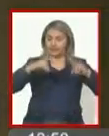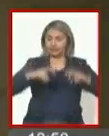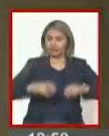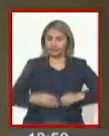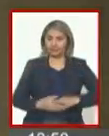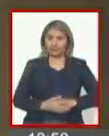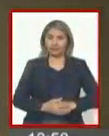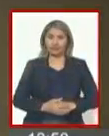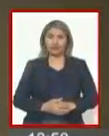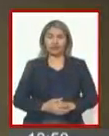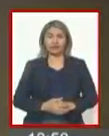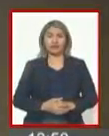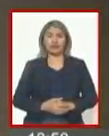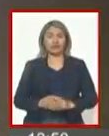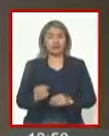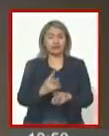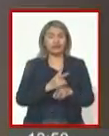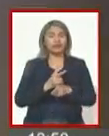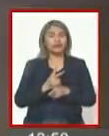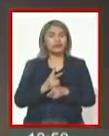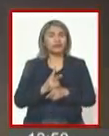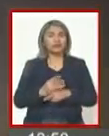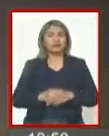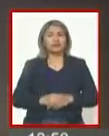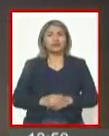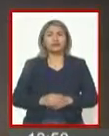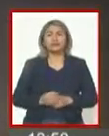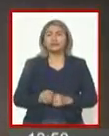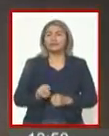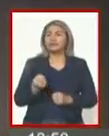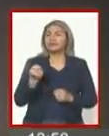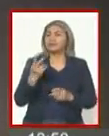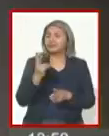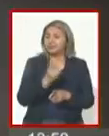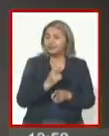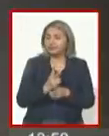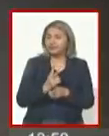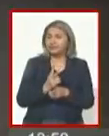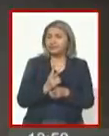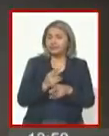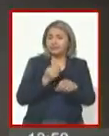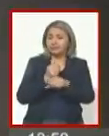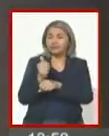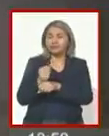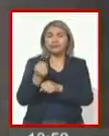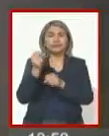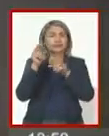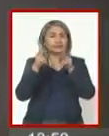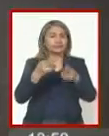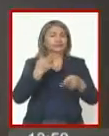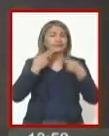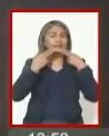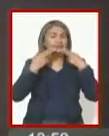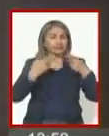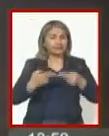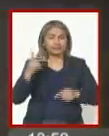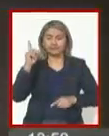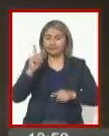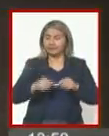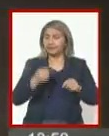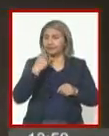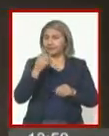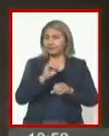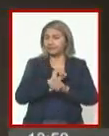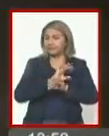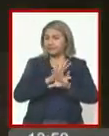investigación con cuidado, con mucha mesura, para no estar inculpando a personas inocentes. No puedo decir